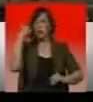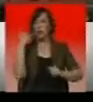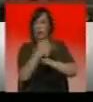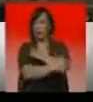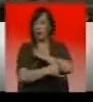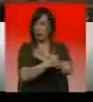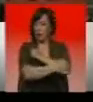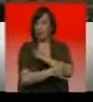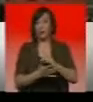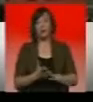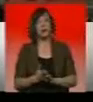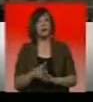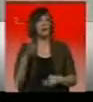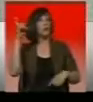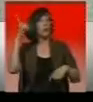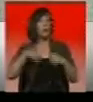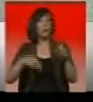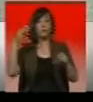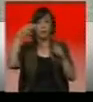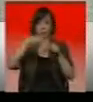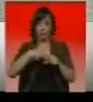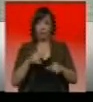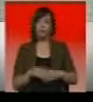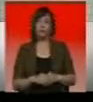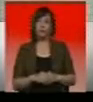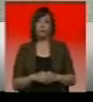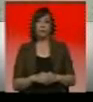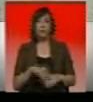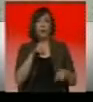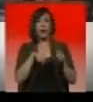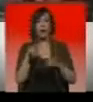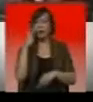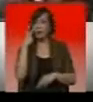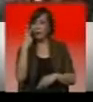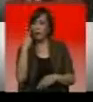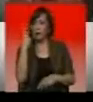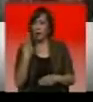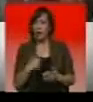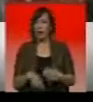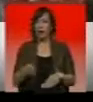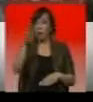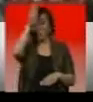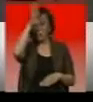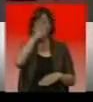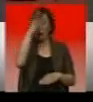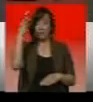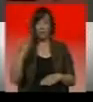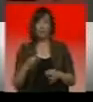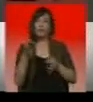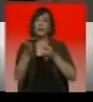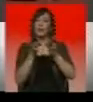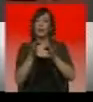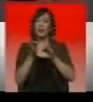en el denominado pacto ético muchas coincidencias con los pronunciamientos del Papa Francisco a